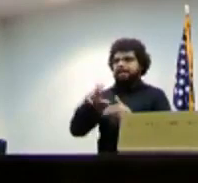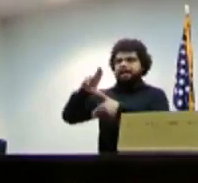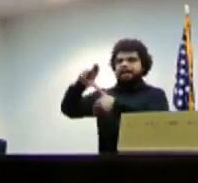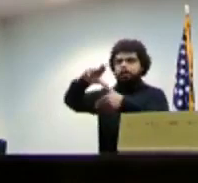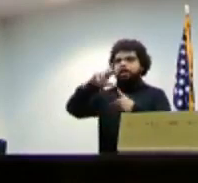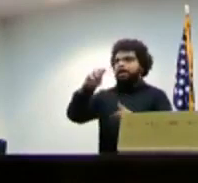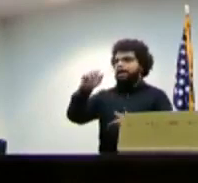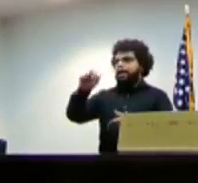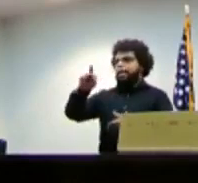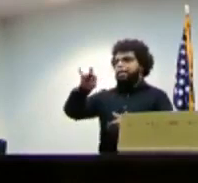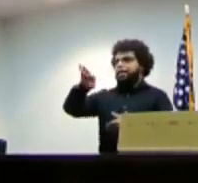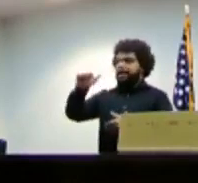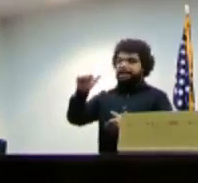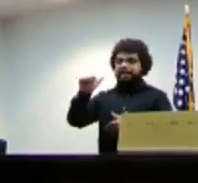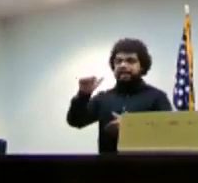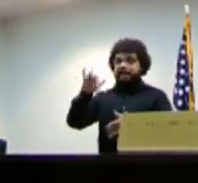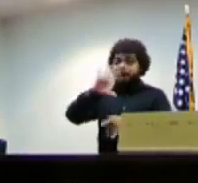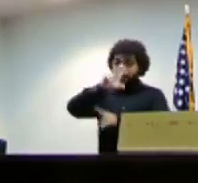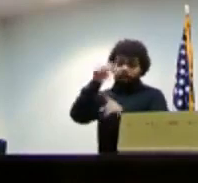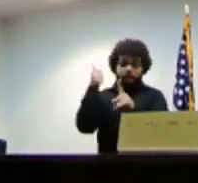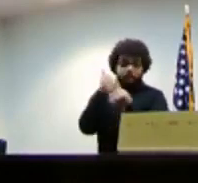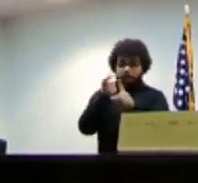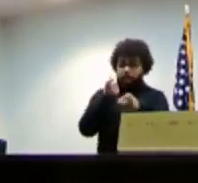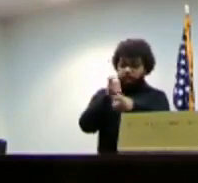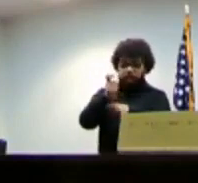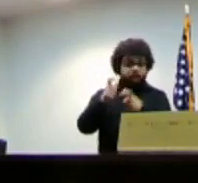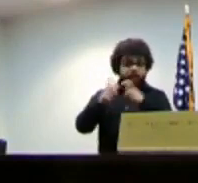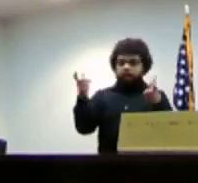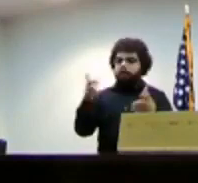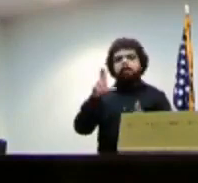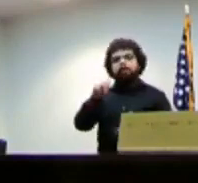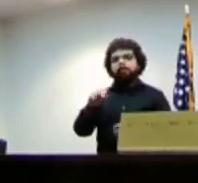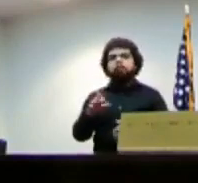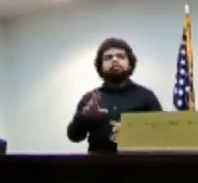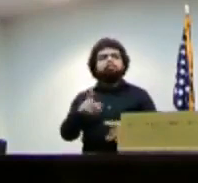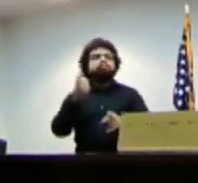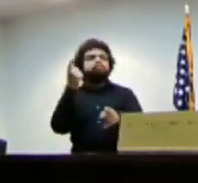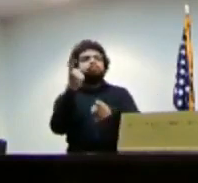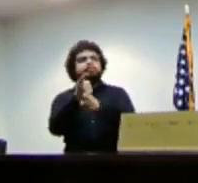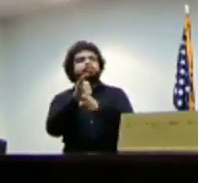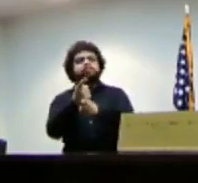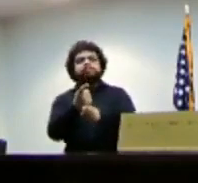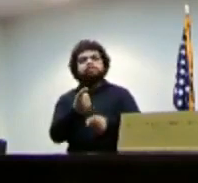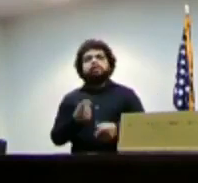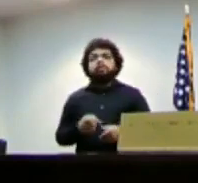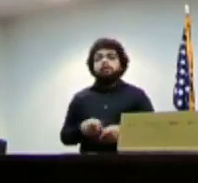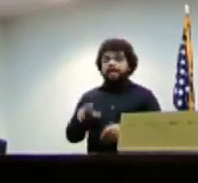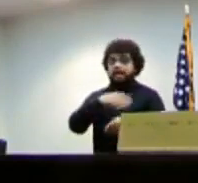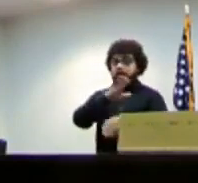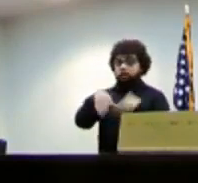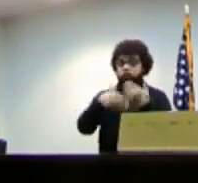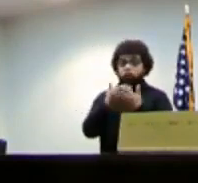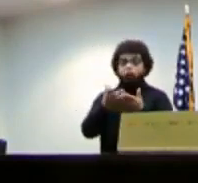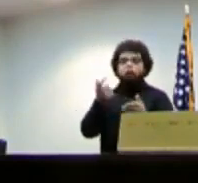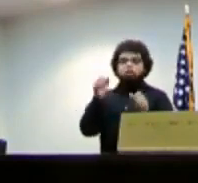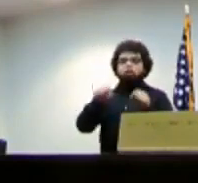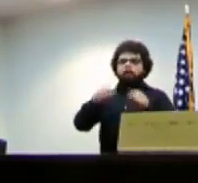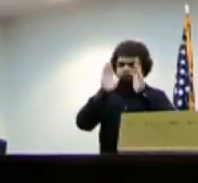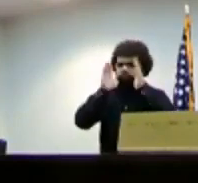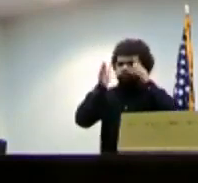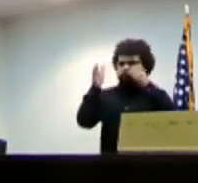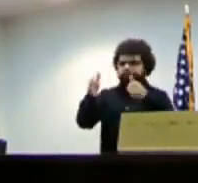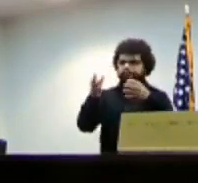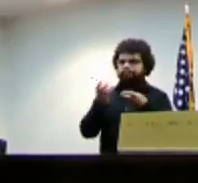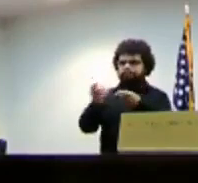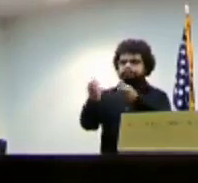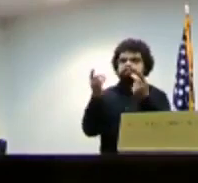generación no sufrieron daños mayores, es lo que usted nos acaba de decir. Eso es correcto. Los daños fueron menores y se pudieron atender con prontitud. Sí,